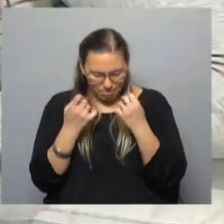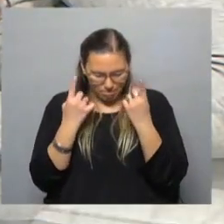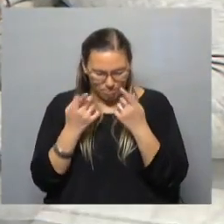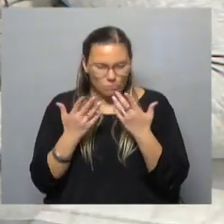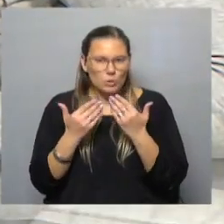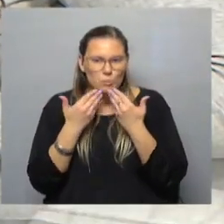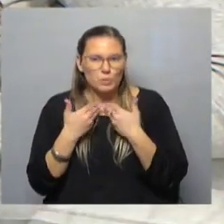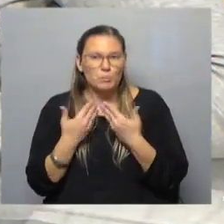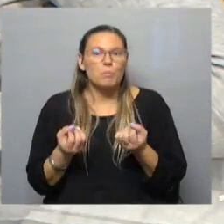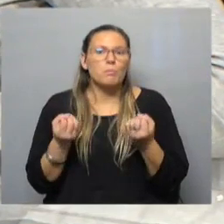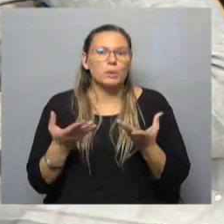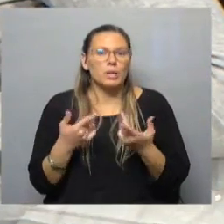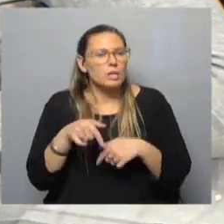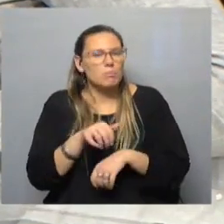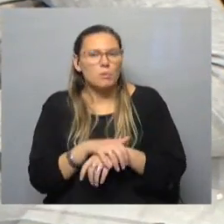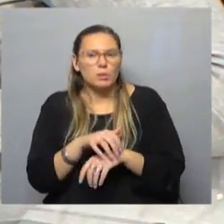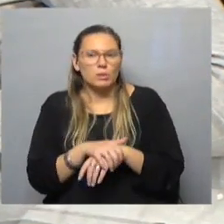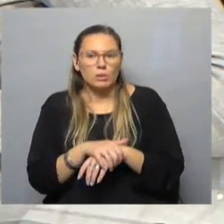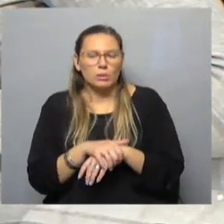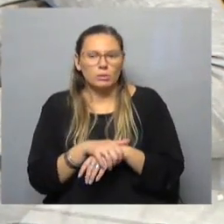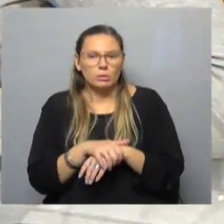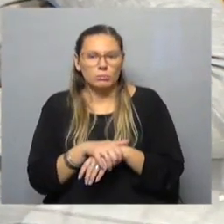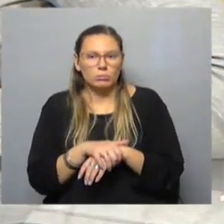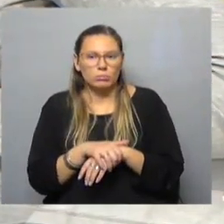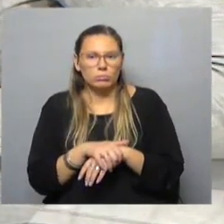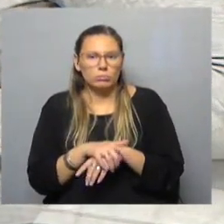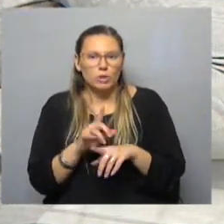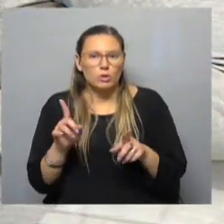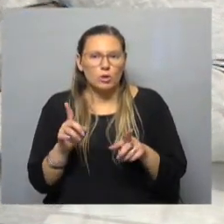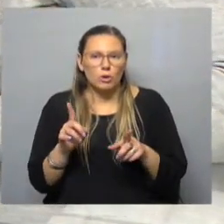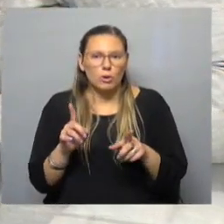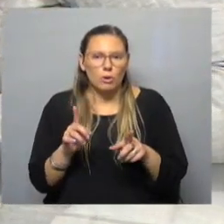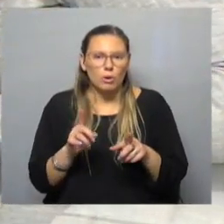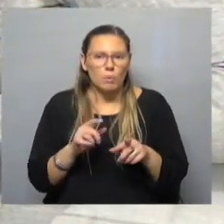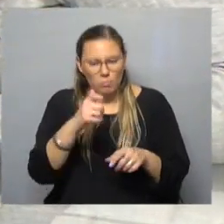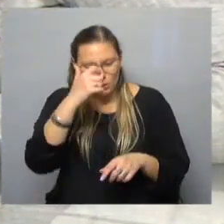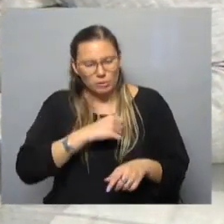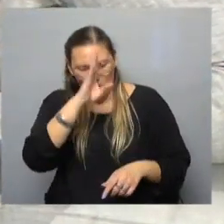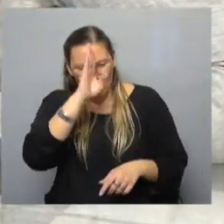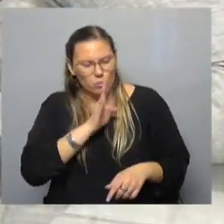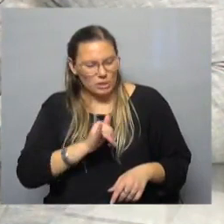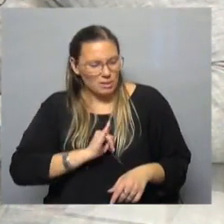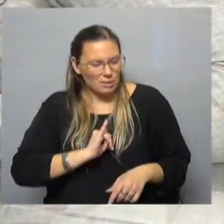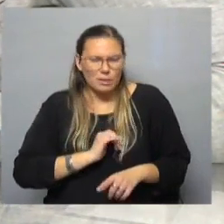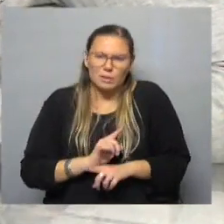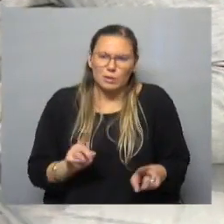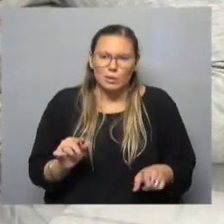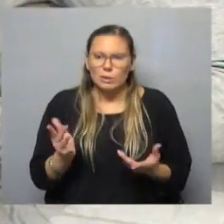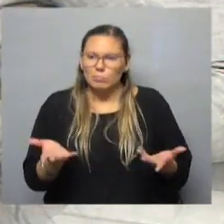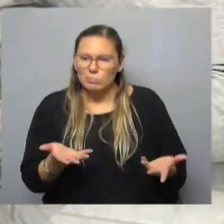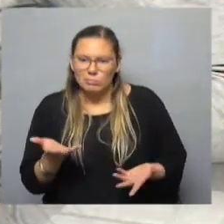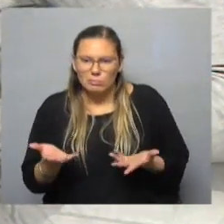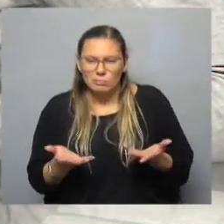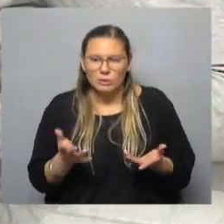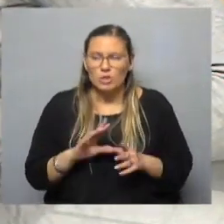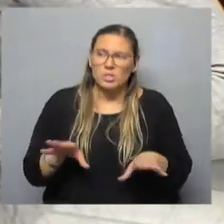interpelada? Y porque yo en ese momento no, como que no me definía tanto como hipoacústica, digamos. Como que tenía un poco, no sé si